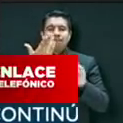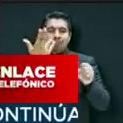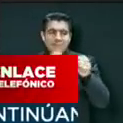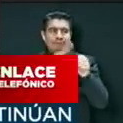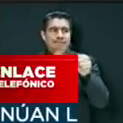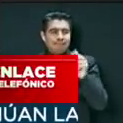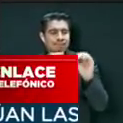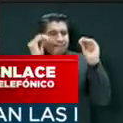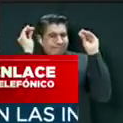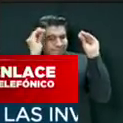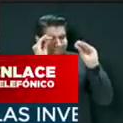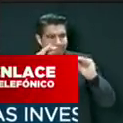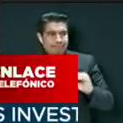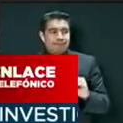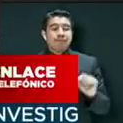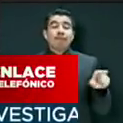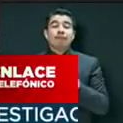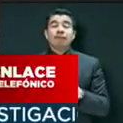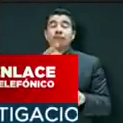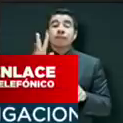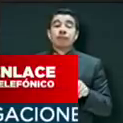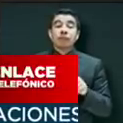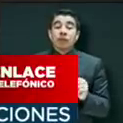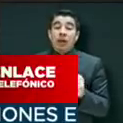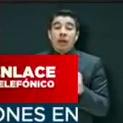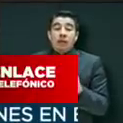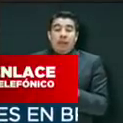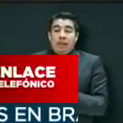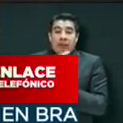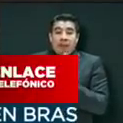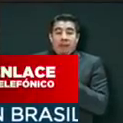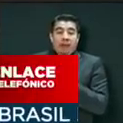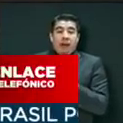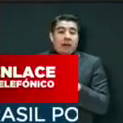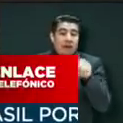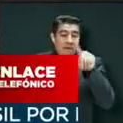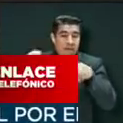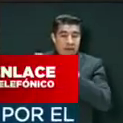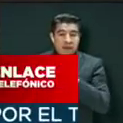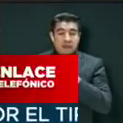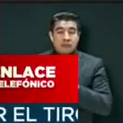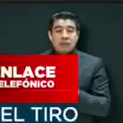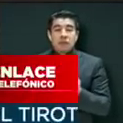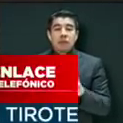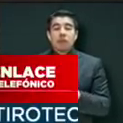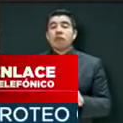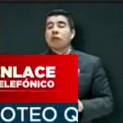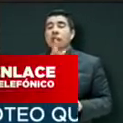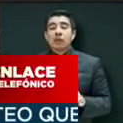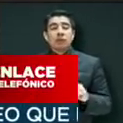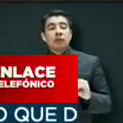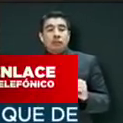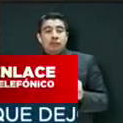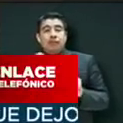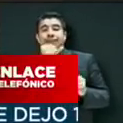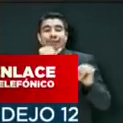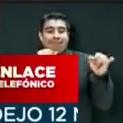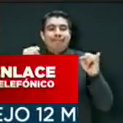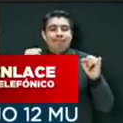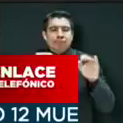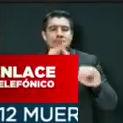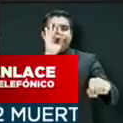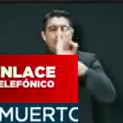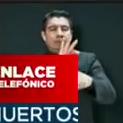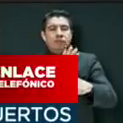poner el sonido. Por las actividades de primer nivel de las comunidades más apartadas,